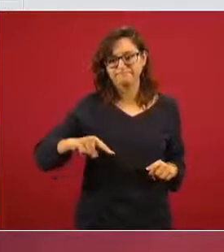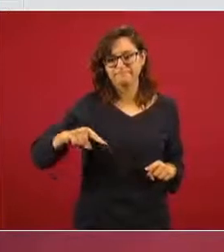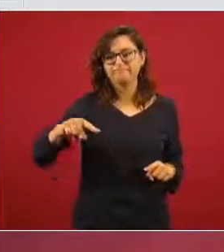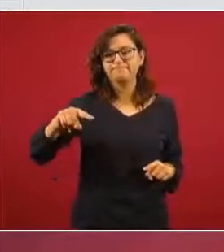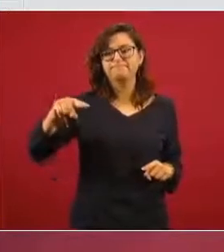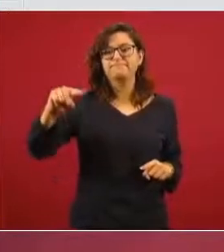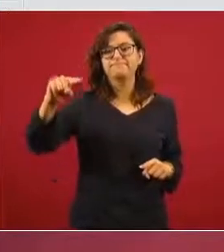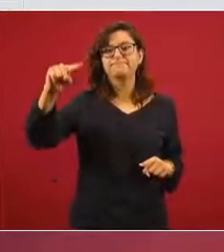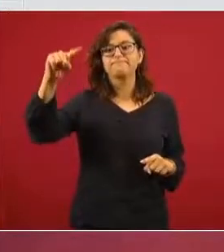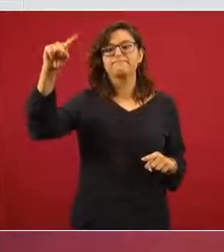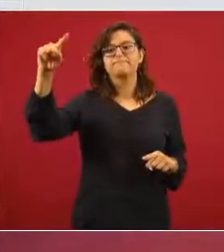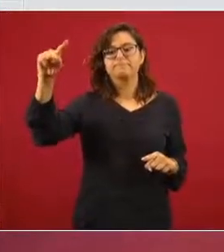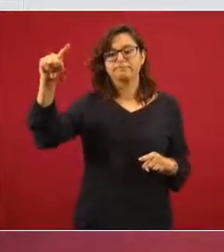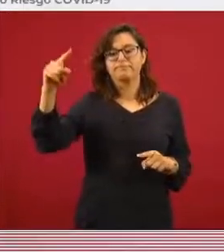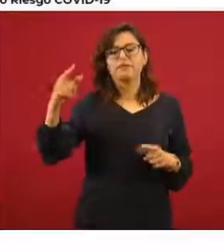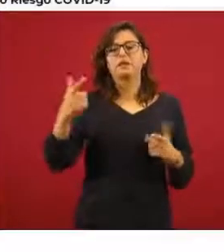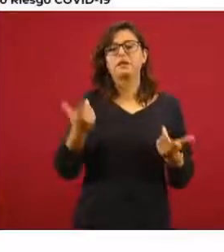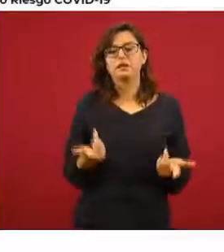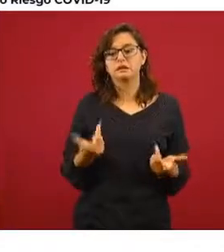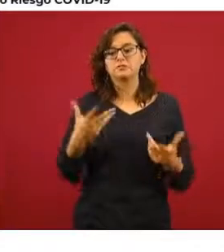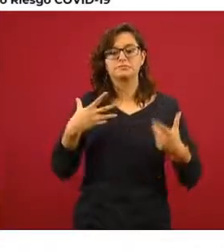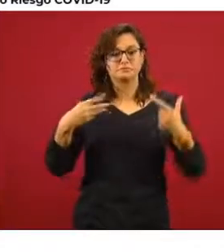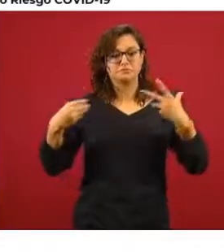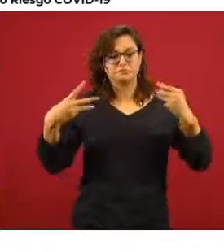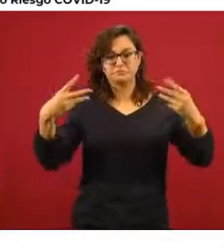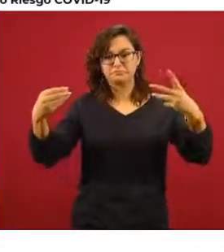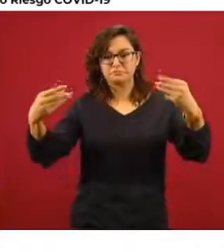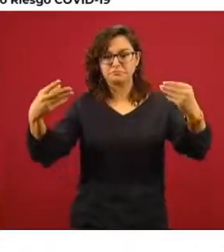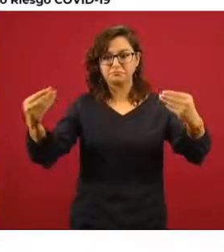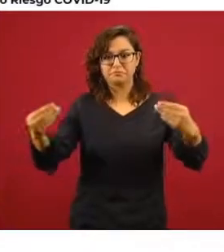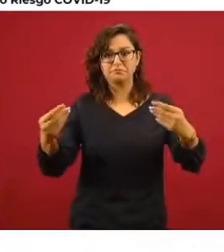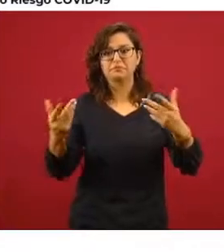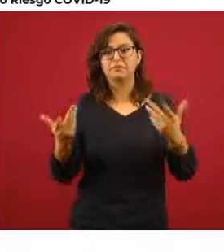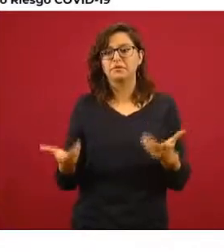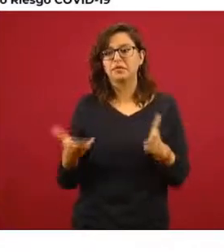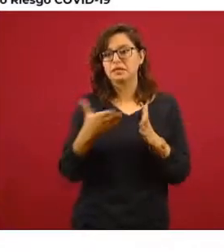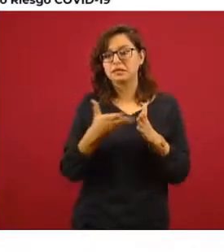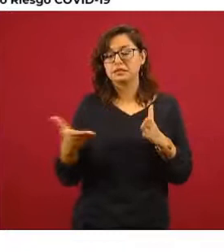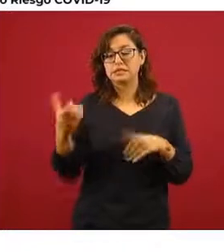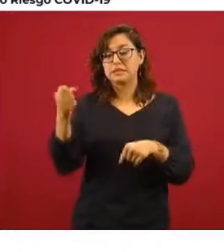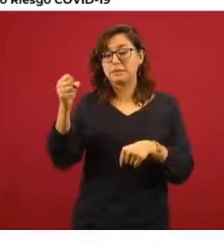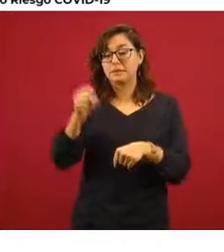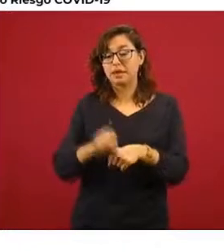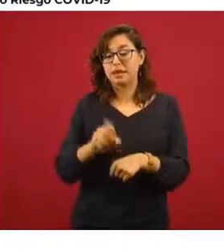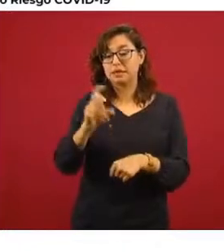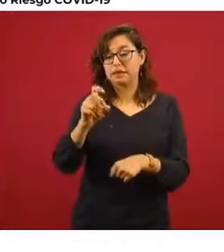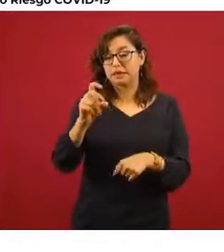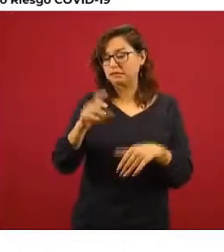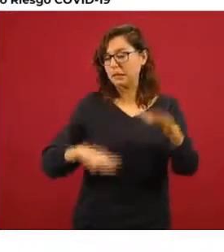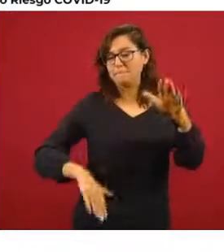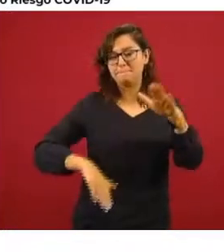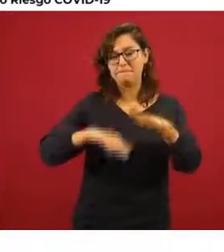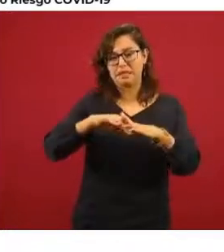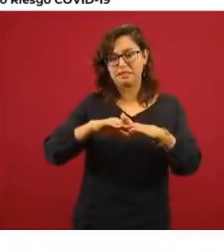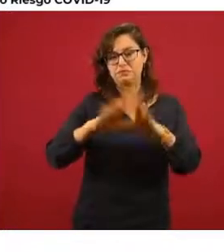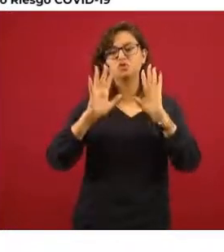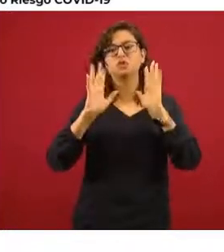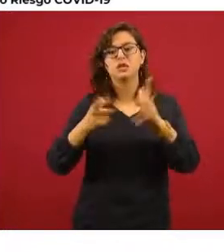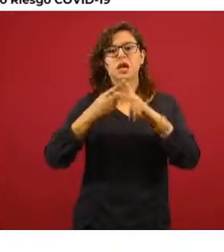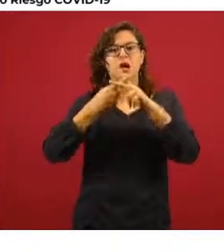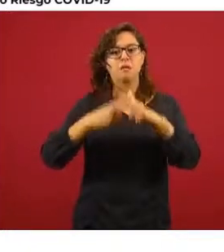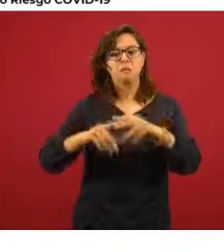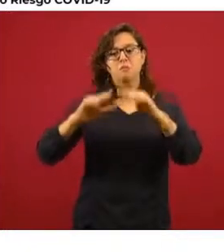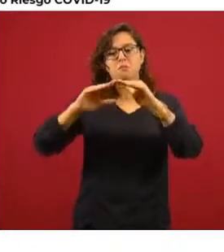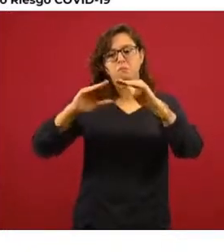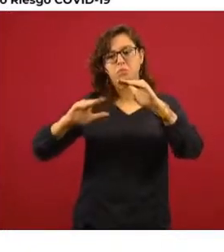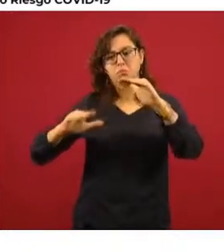repunte posterior al inicio del desconfinamiento y llegaron al máximo en la semana 30 y desde entonces ha